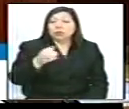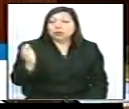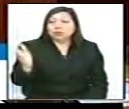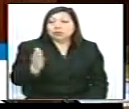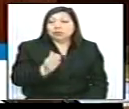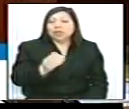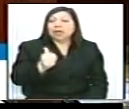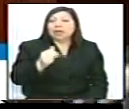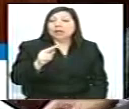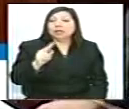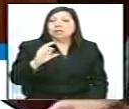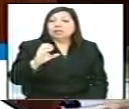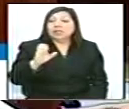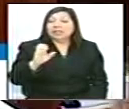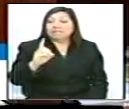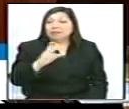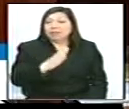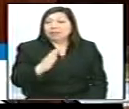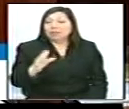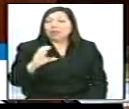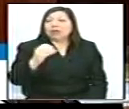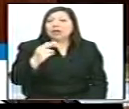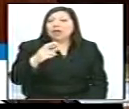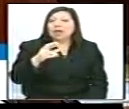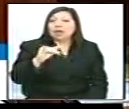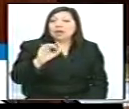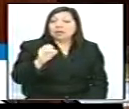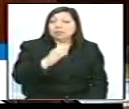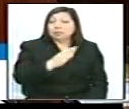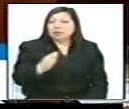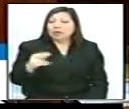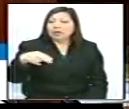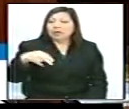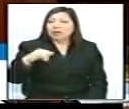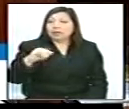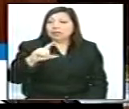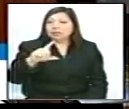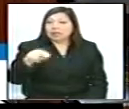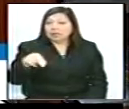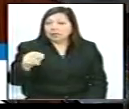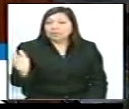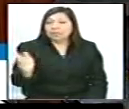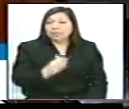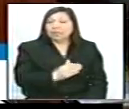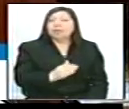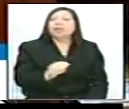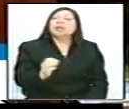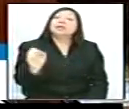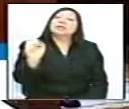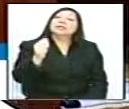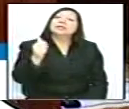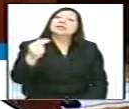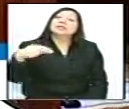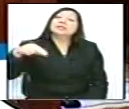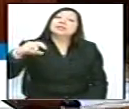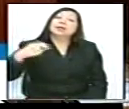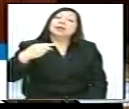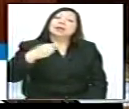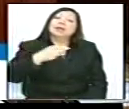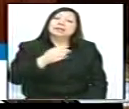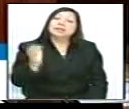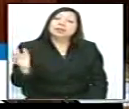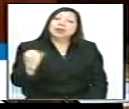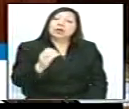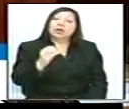Roberto Luis Acevedo Mena, Edgar Carpio Marcos, Wilber Nilo Medina Barcena, Manuel Sánchez Palacios Paiva, Carmela